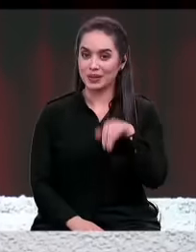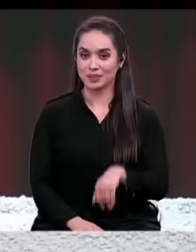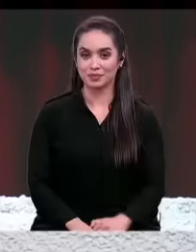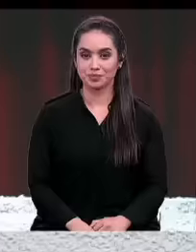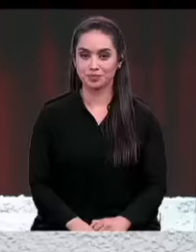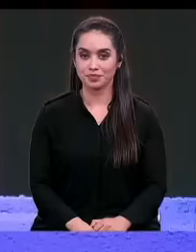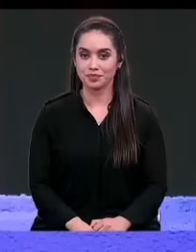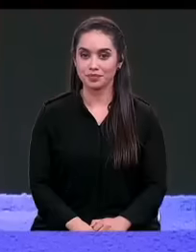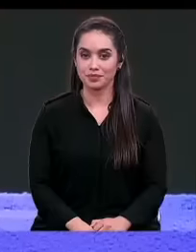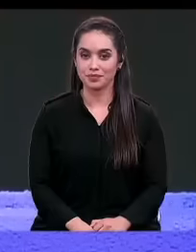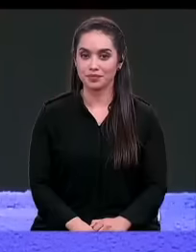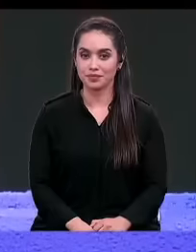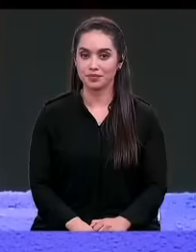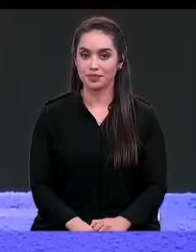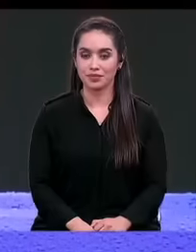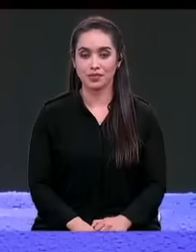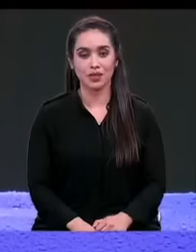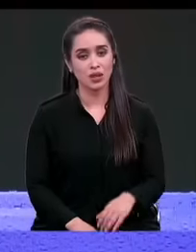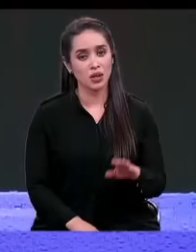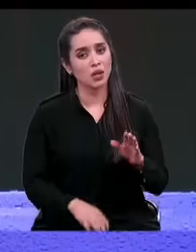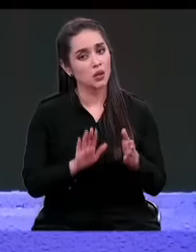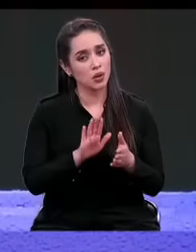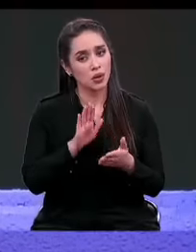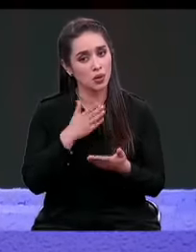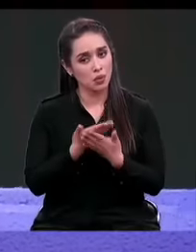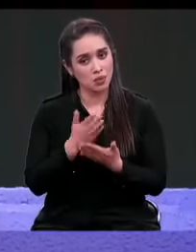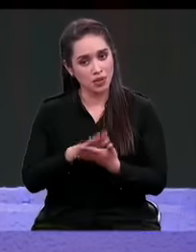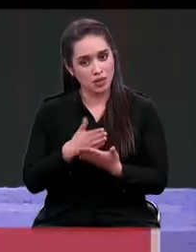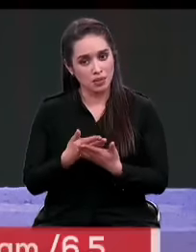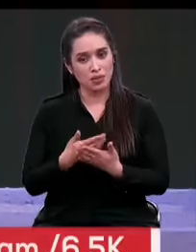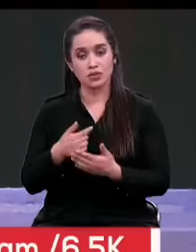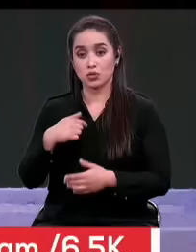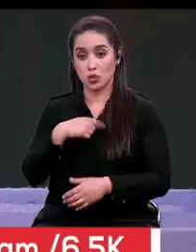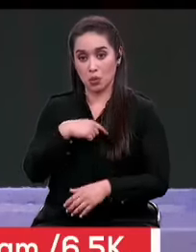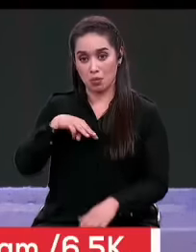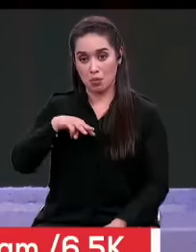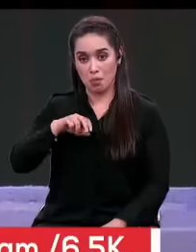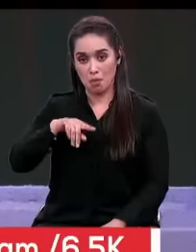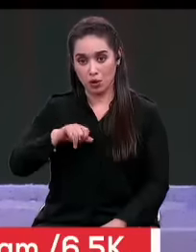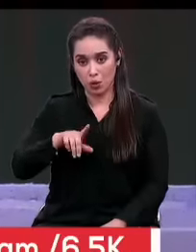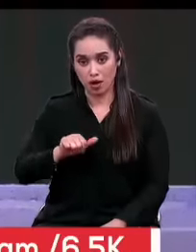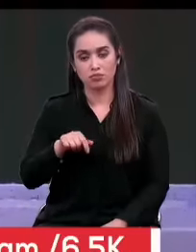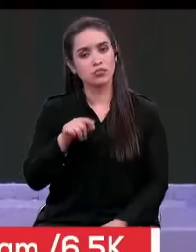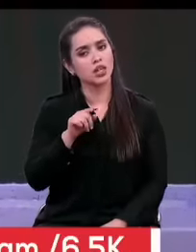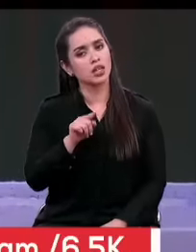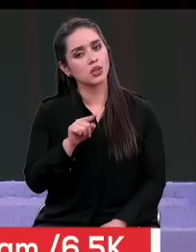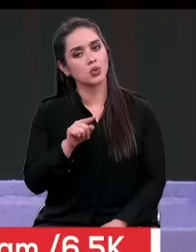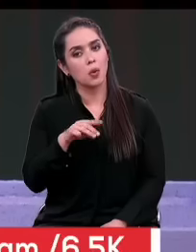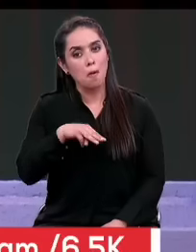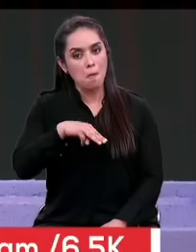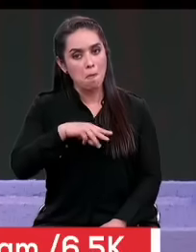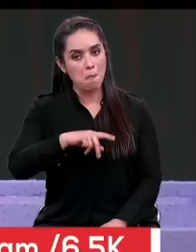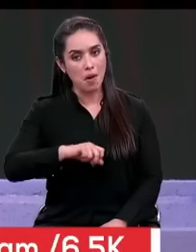Oye, ¿cómo te llamas? Manuela. ¿Y tú? Manuela.